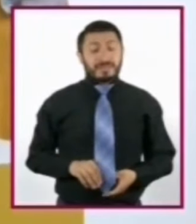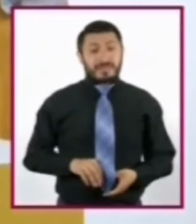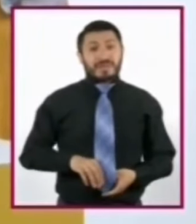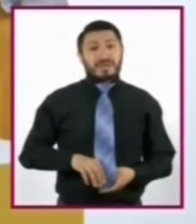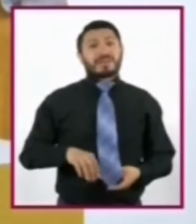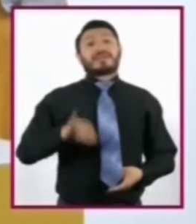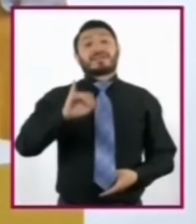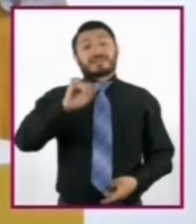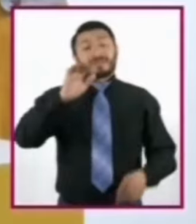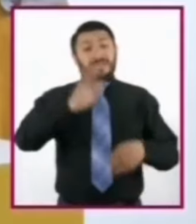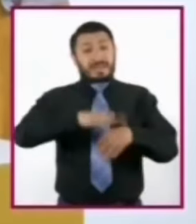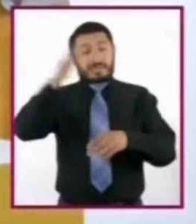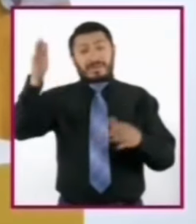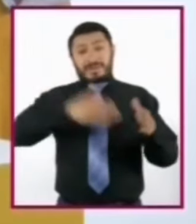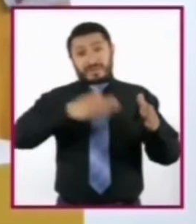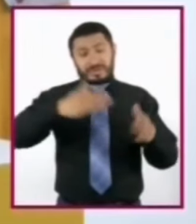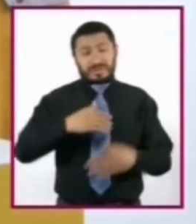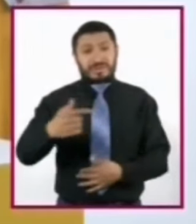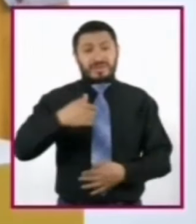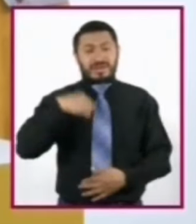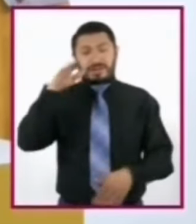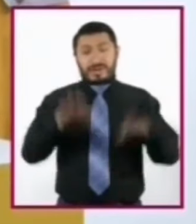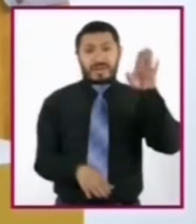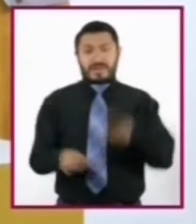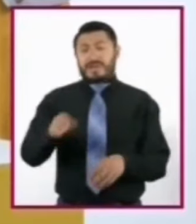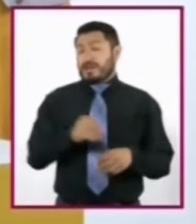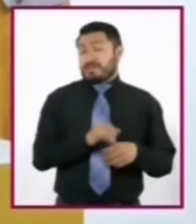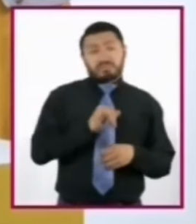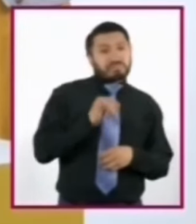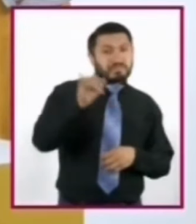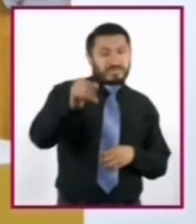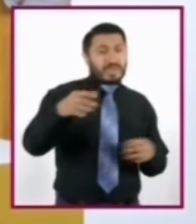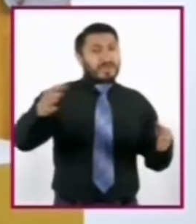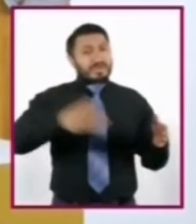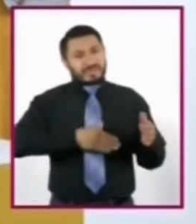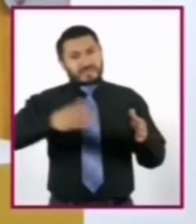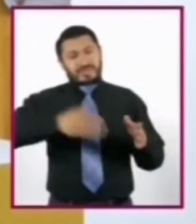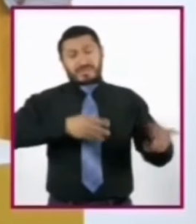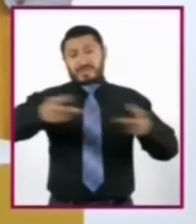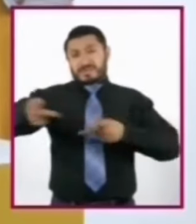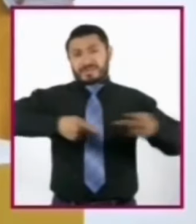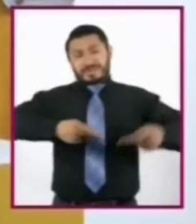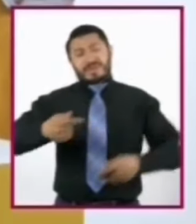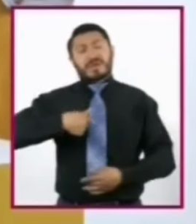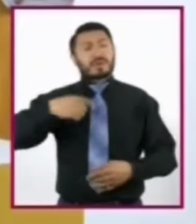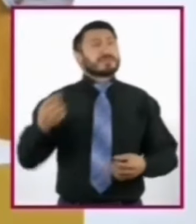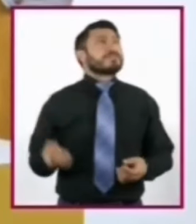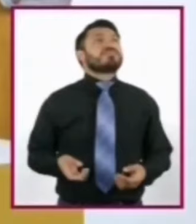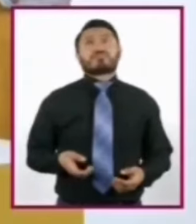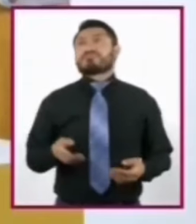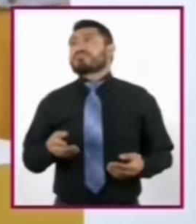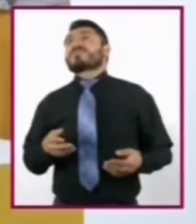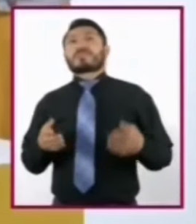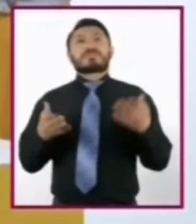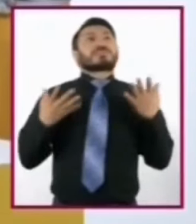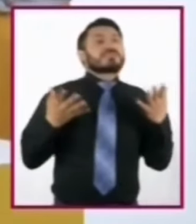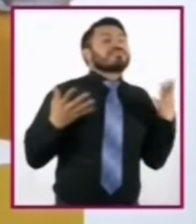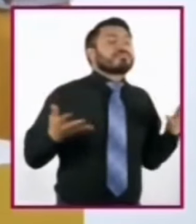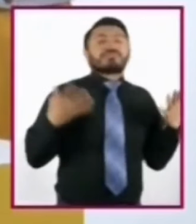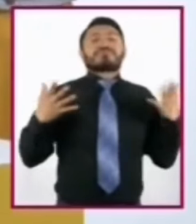lo de la cocina. Hay veces que estoy muy lejos de donde están preparando la comida y me llega el